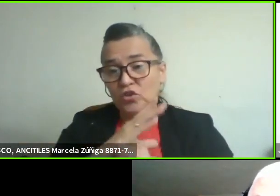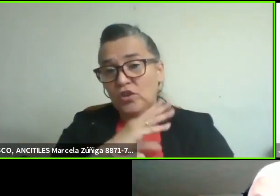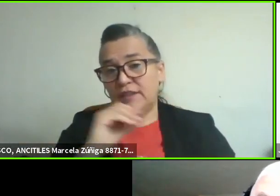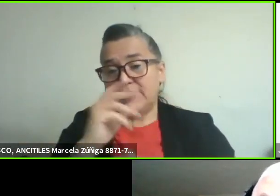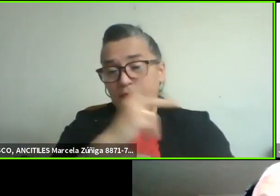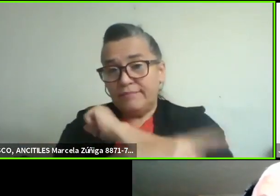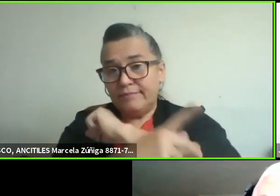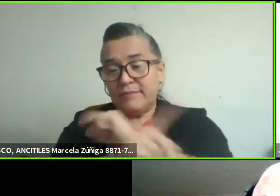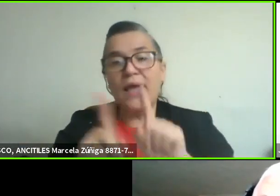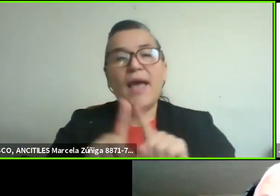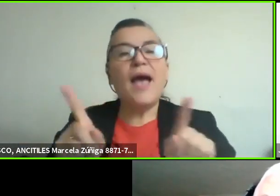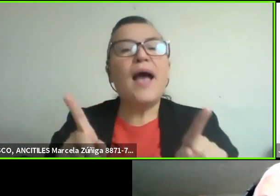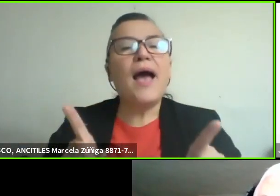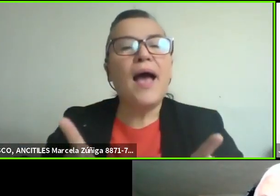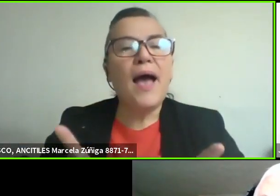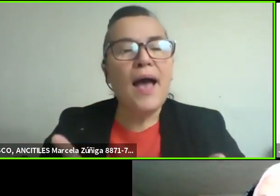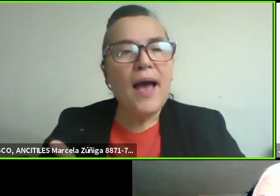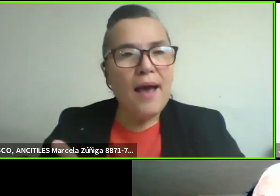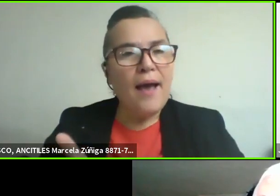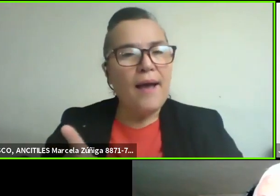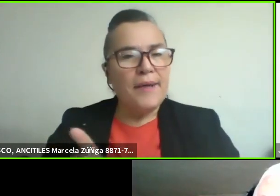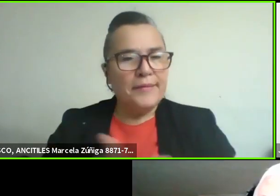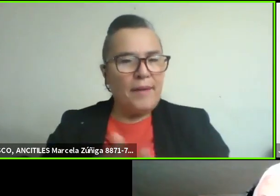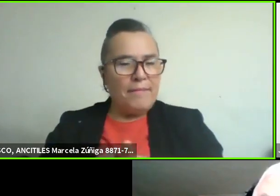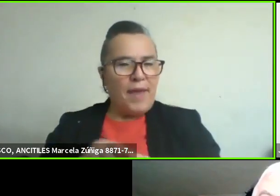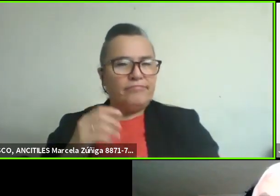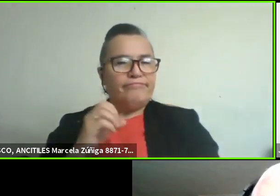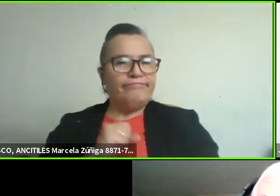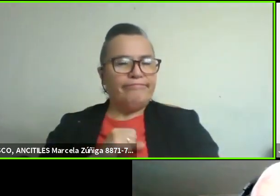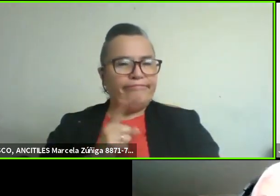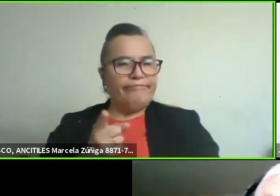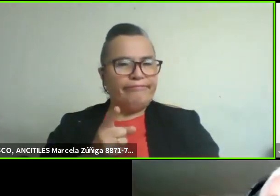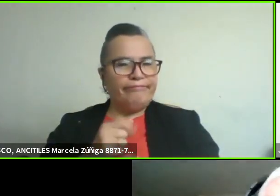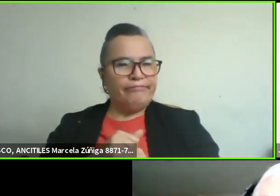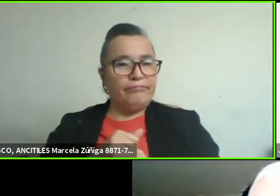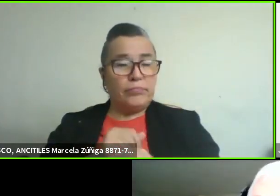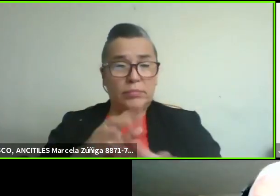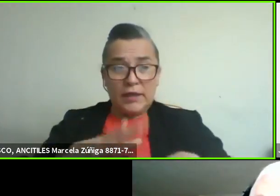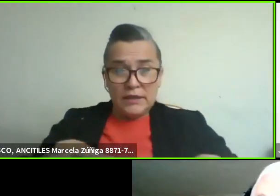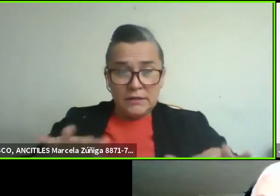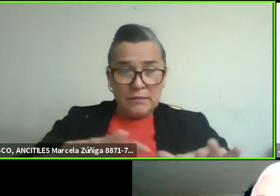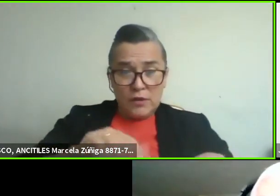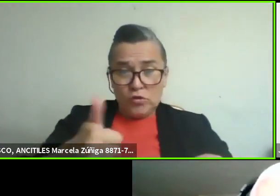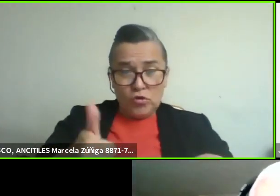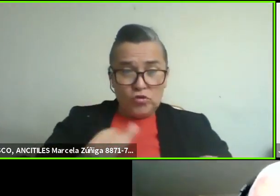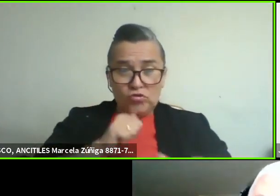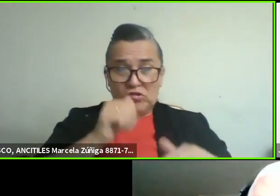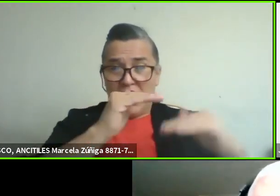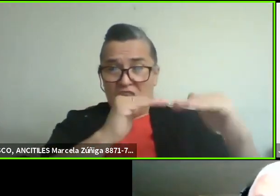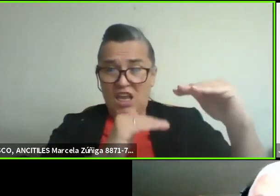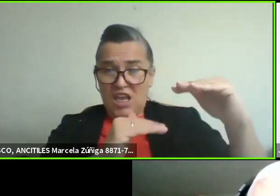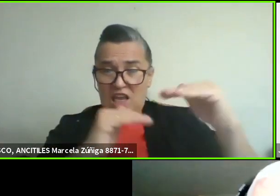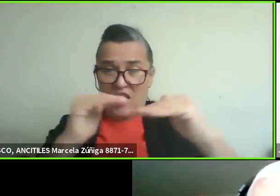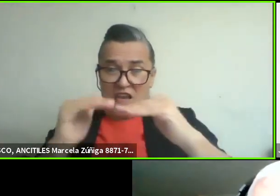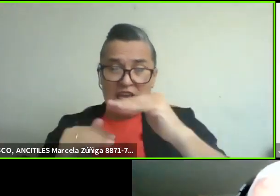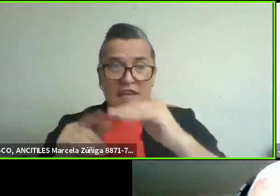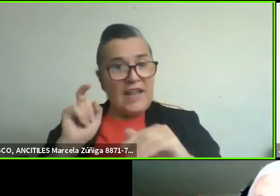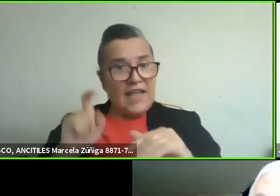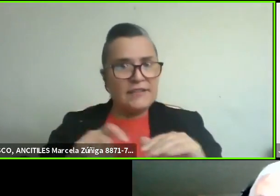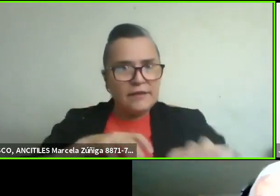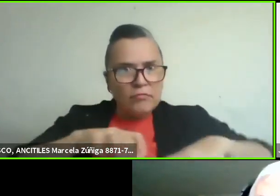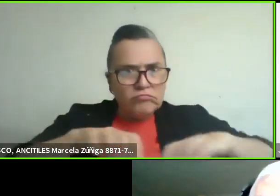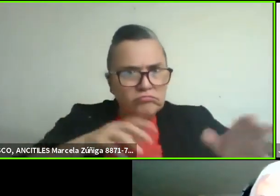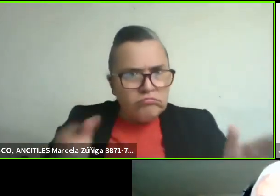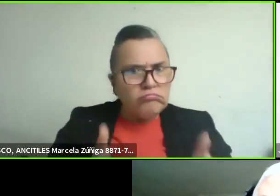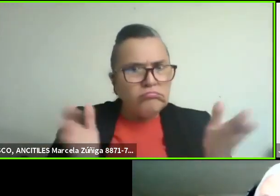pero también yo que quiero aportar aquí también en otros otros espacios de inequidad que requieren acciones afirmativas y